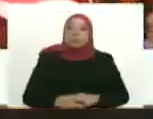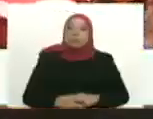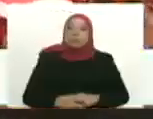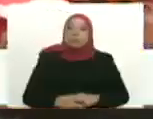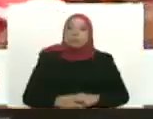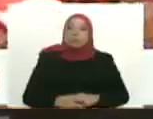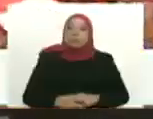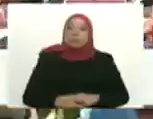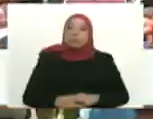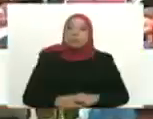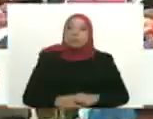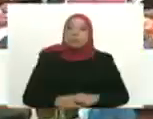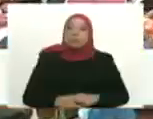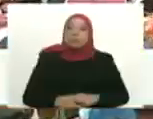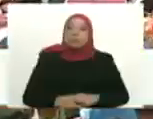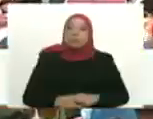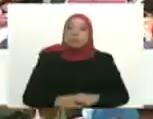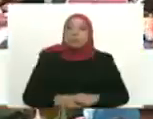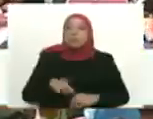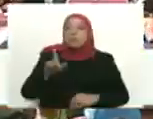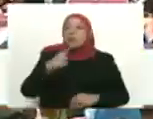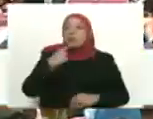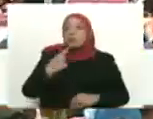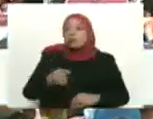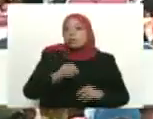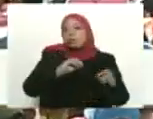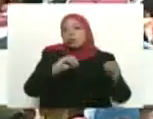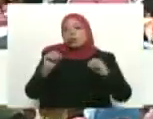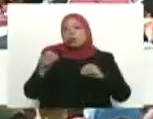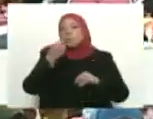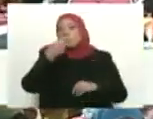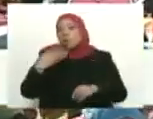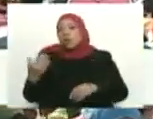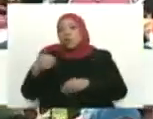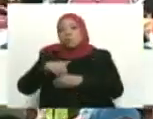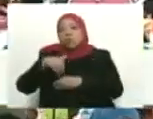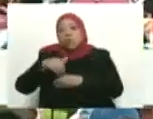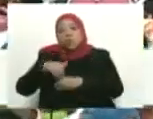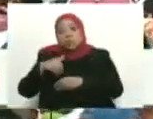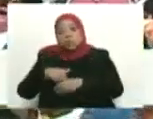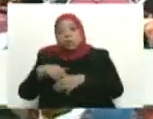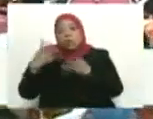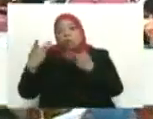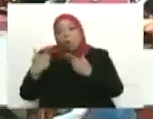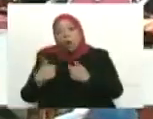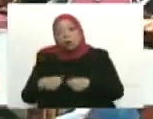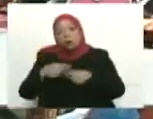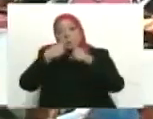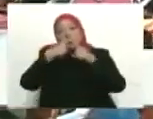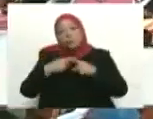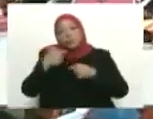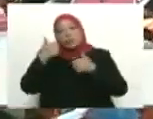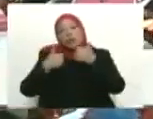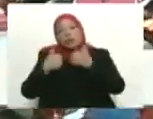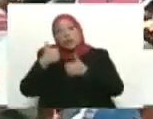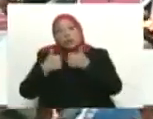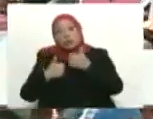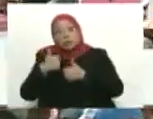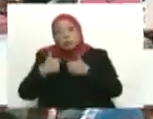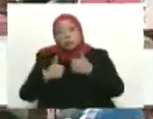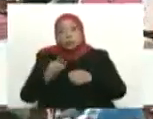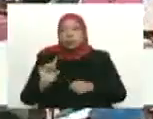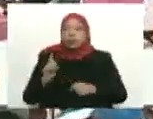Si ellos dicen que es por las buenas, vamos a las elecciones. Vamos a ver cuántos candidatos llevan. Nosotros llevaremos